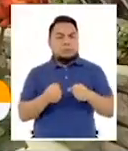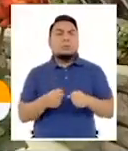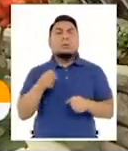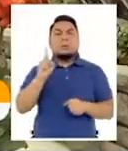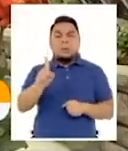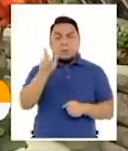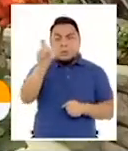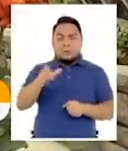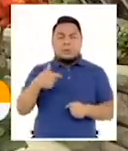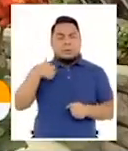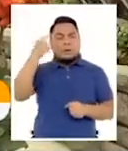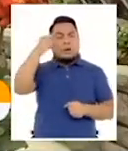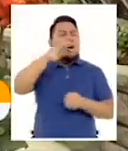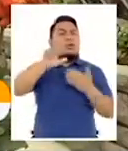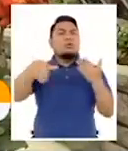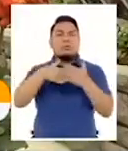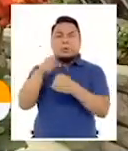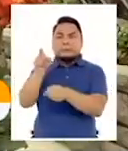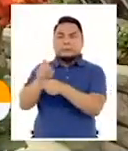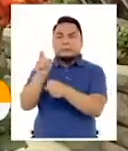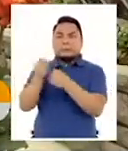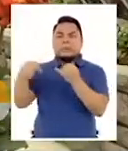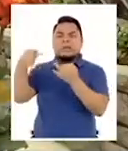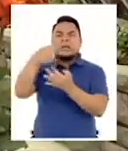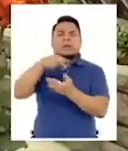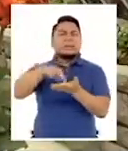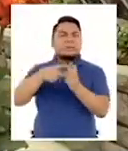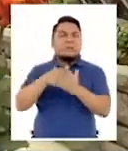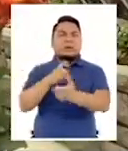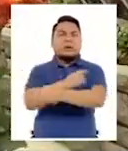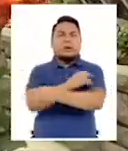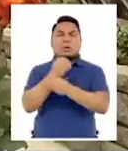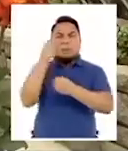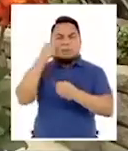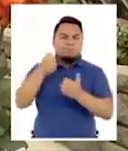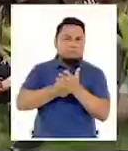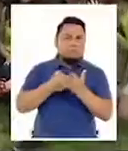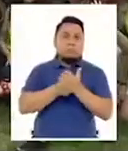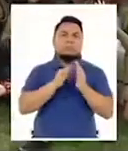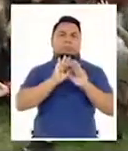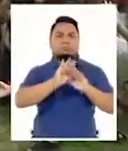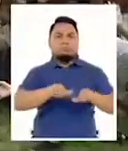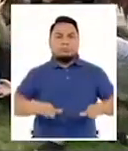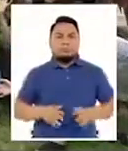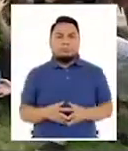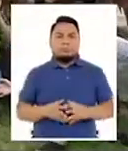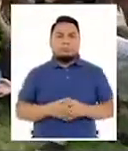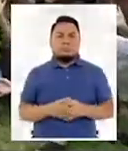importante que uno esté bien enterado de qué es la patología, de qué se trata y para poder hacerle frente.